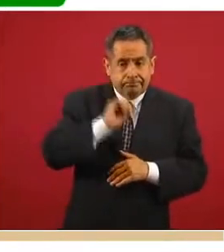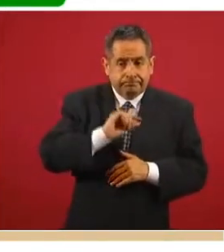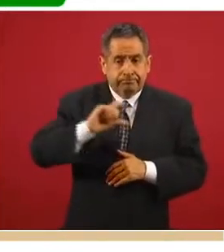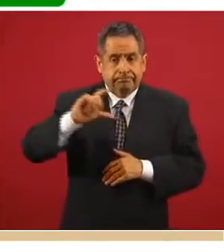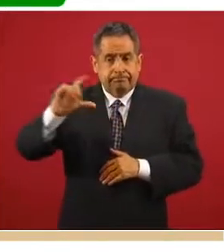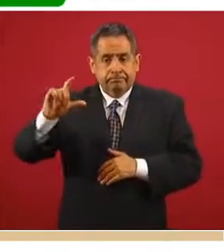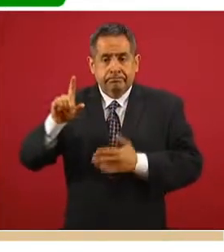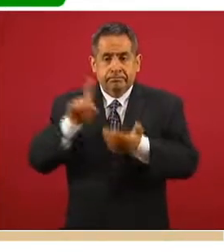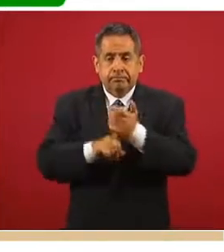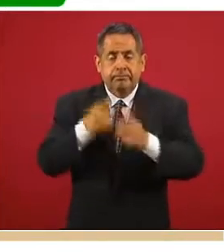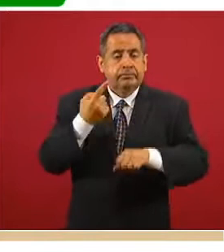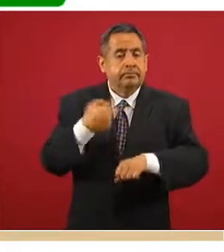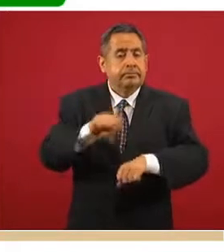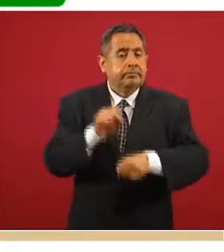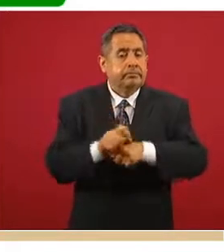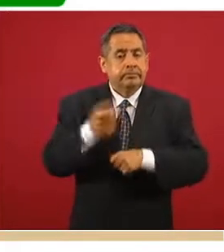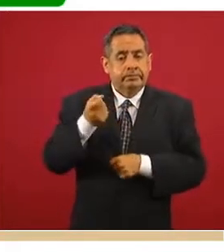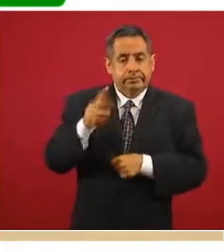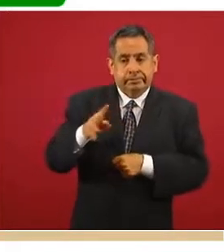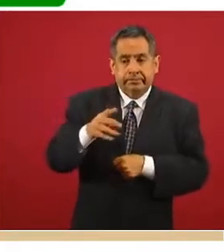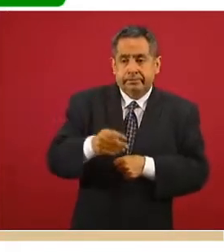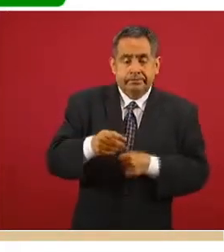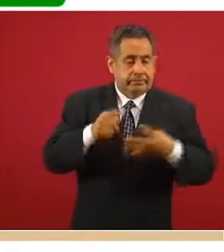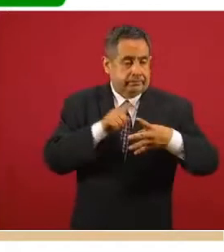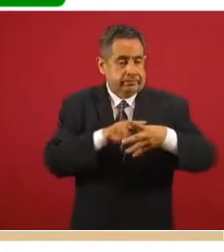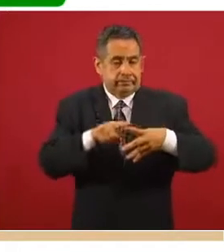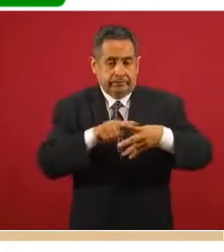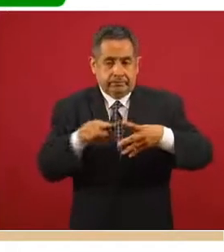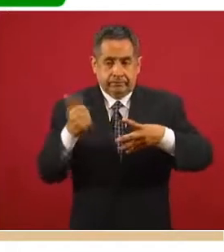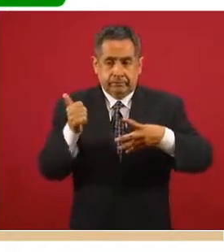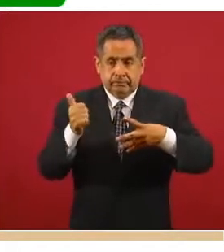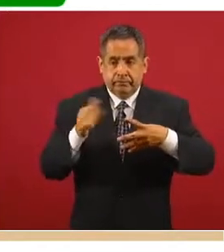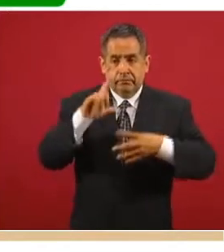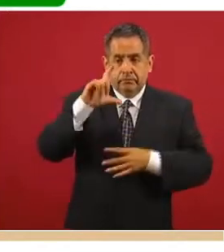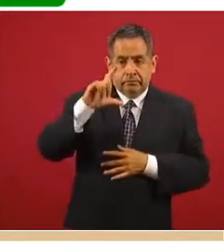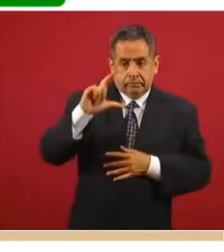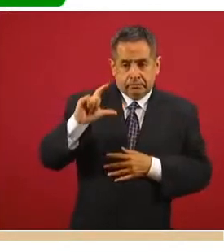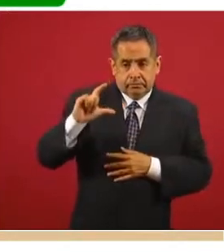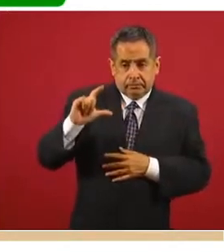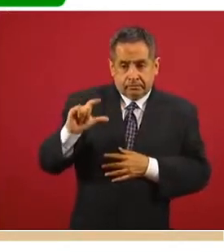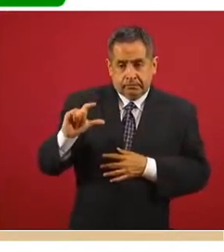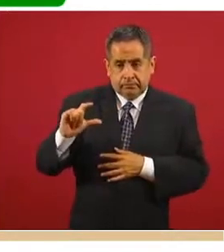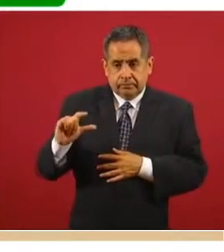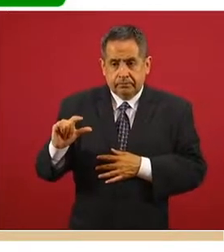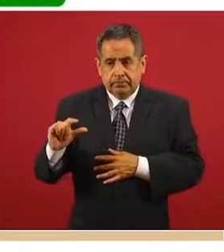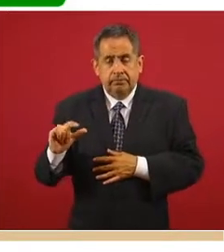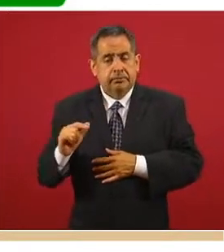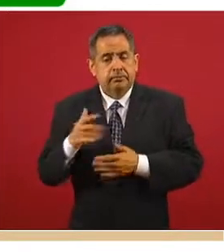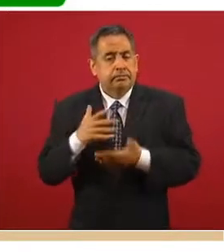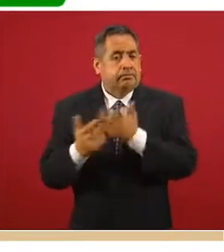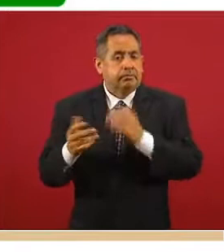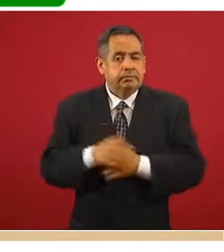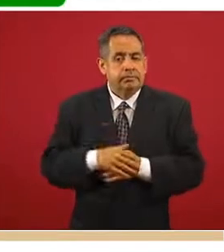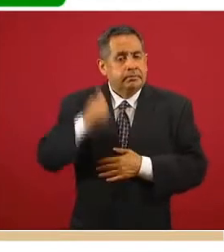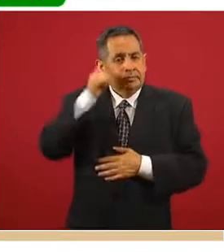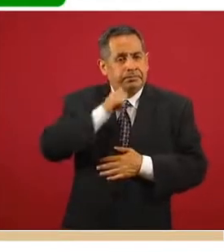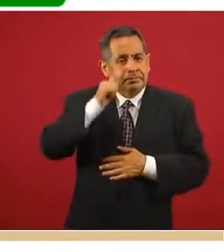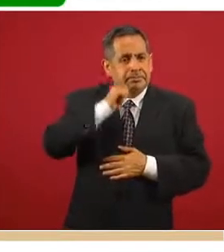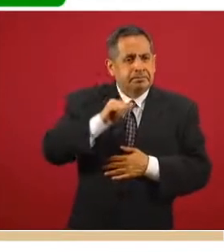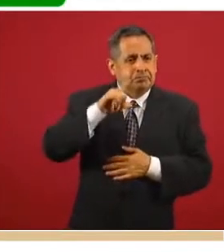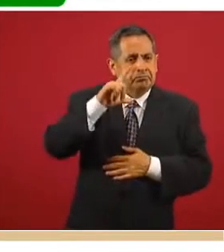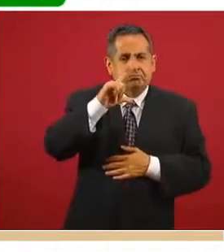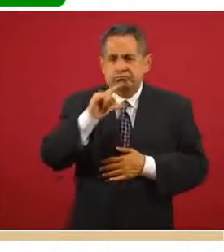y desde la semana 29, primera semana de agosto, desciende. No desciende siempre a la